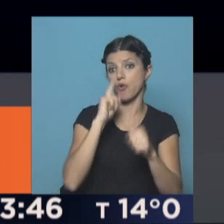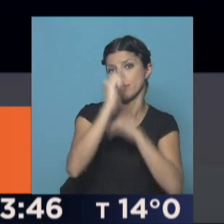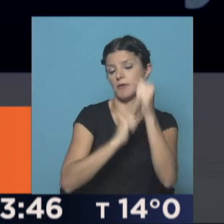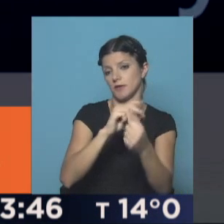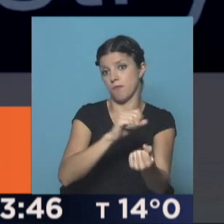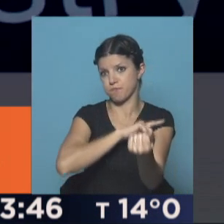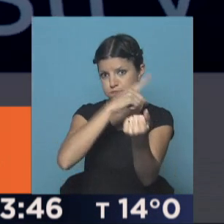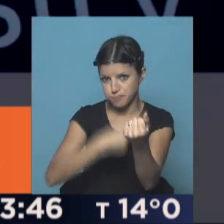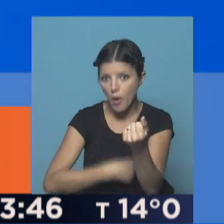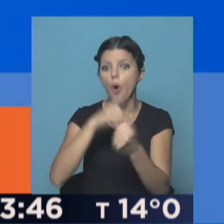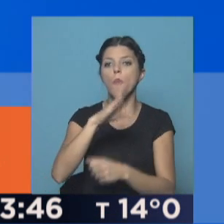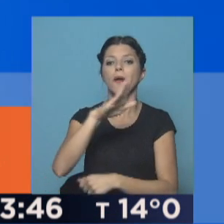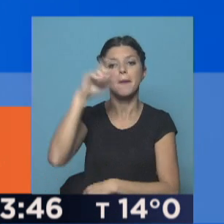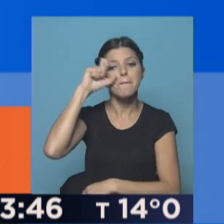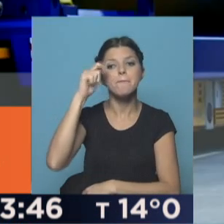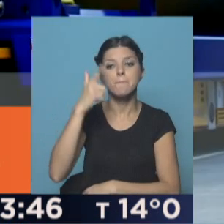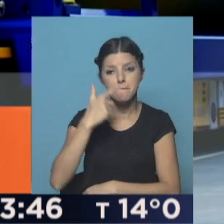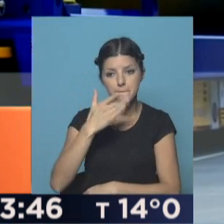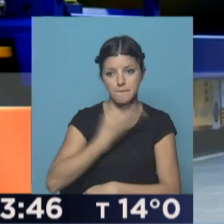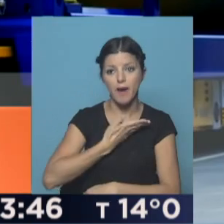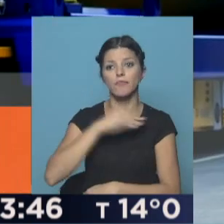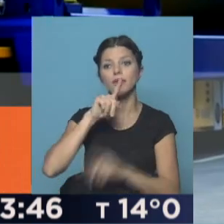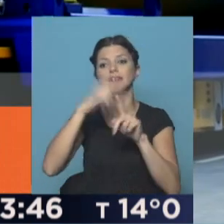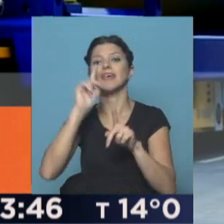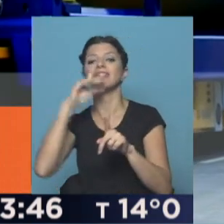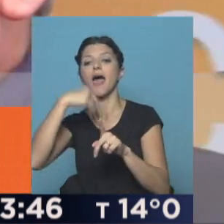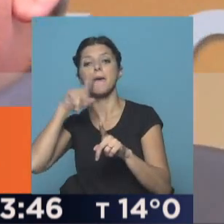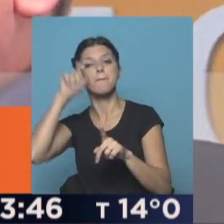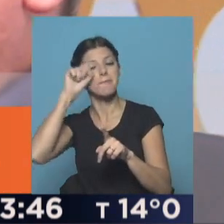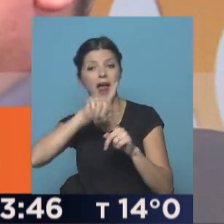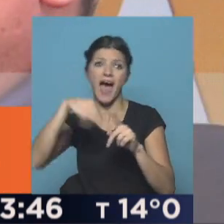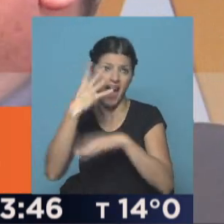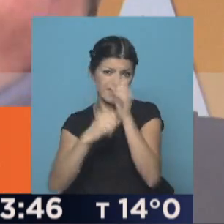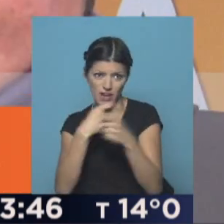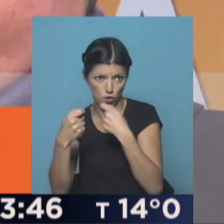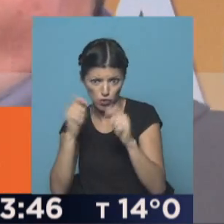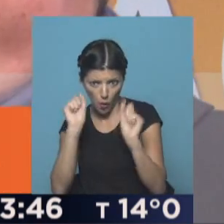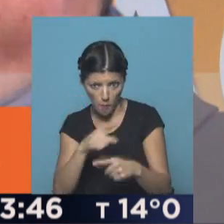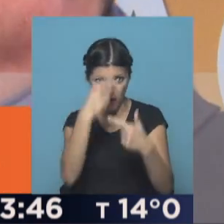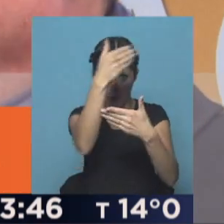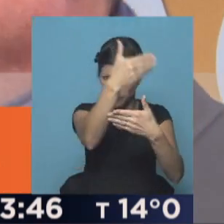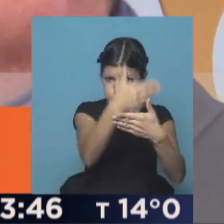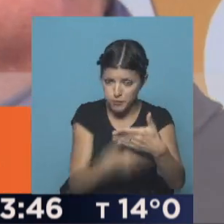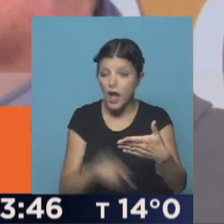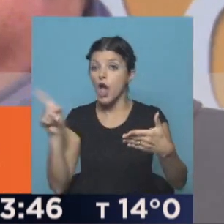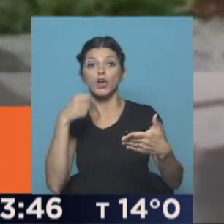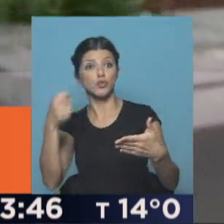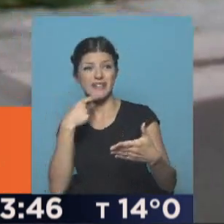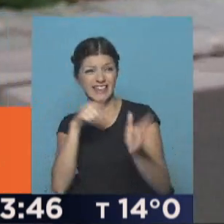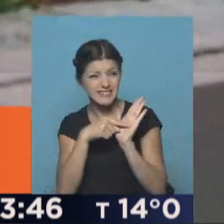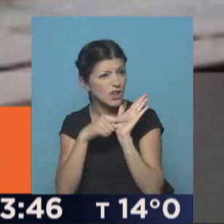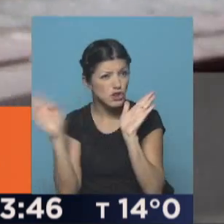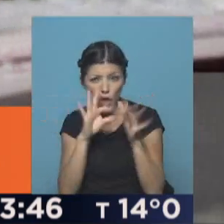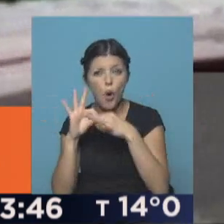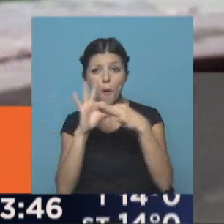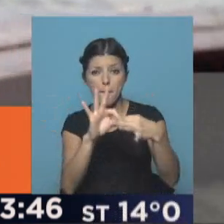como Daimler y BASF a comercios modestos o particulares. A todos ellos, Turquía les imputa vínculos con el